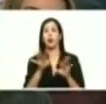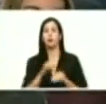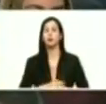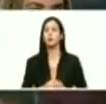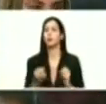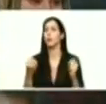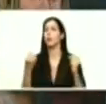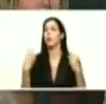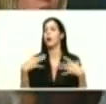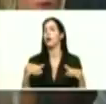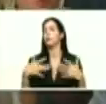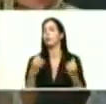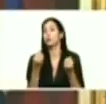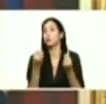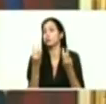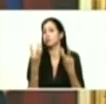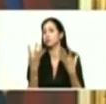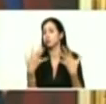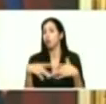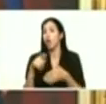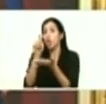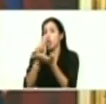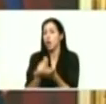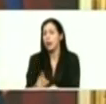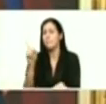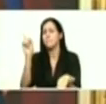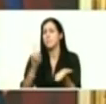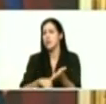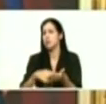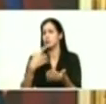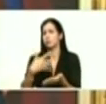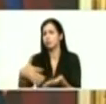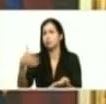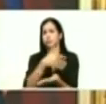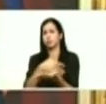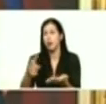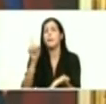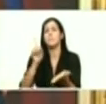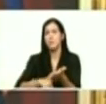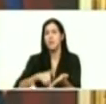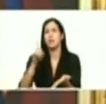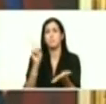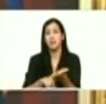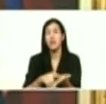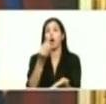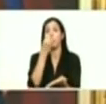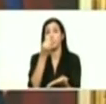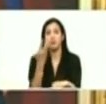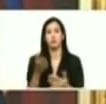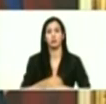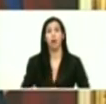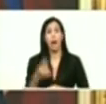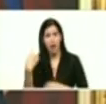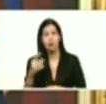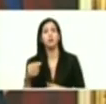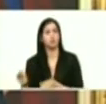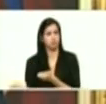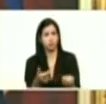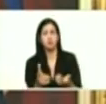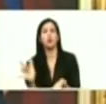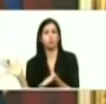cuántas toneladas miles de miles toneladas de alimentos pasan por bicentenario